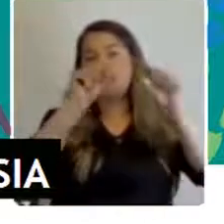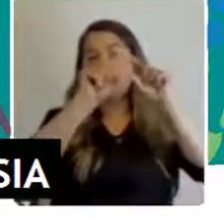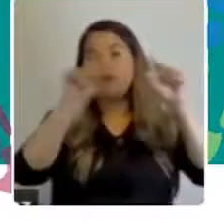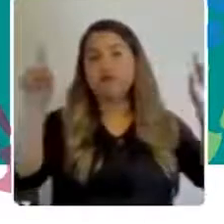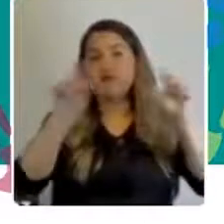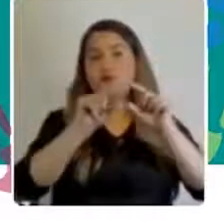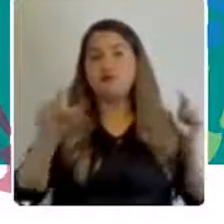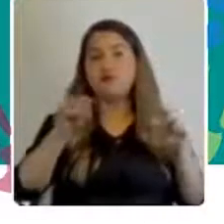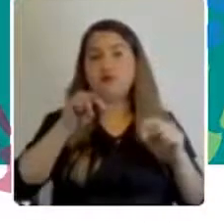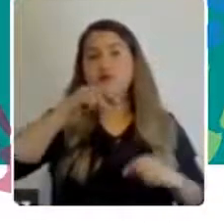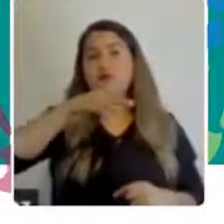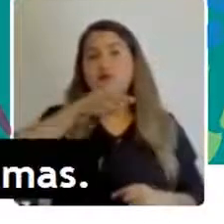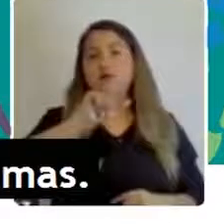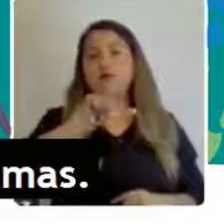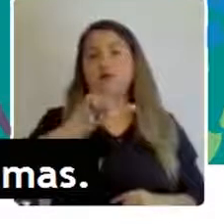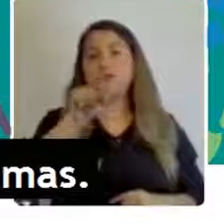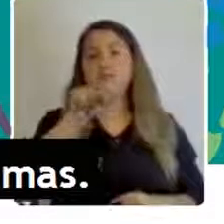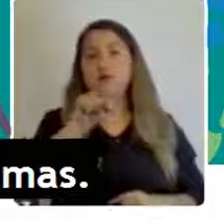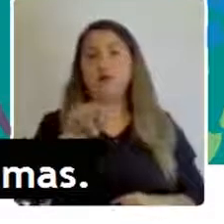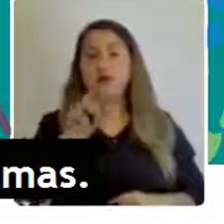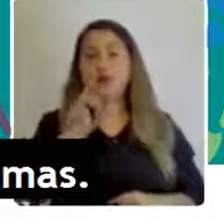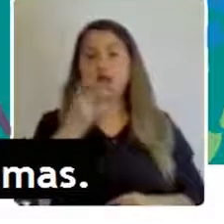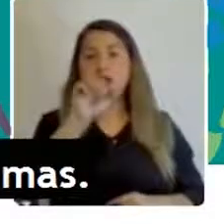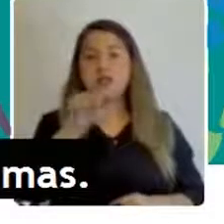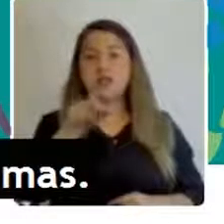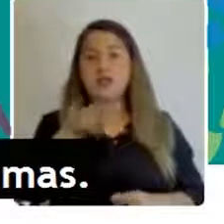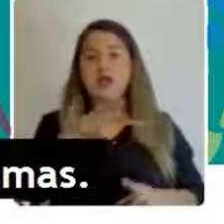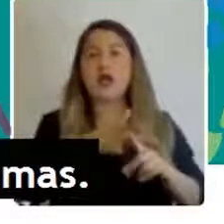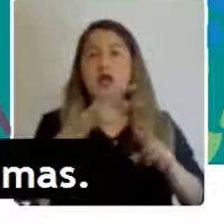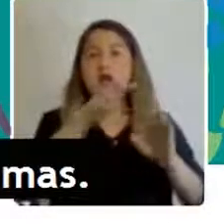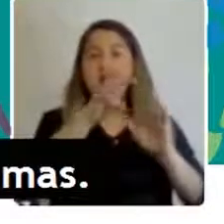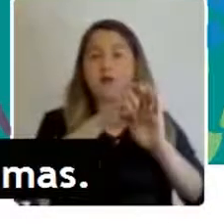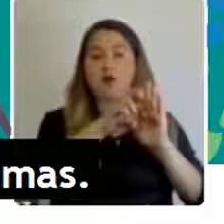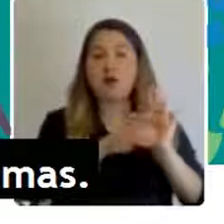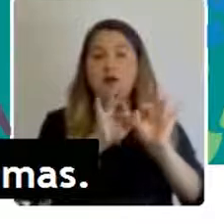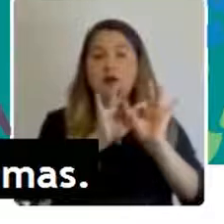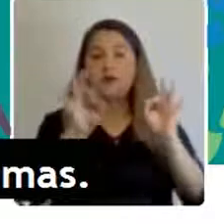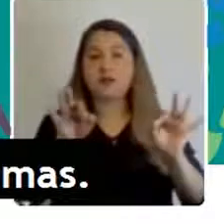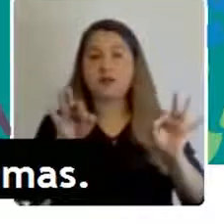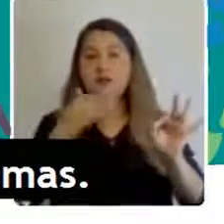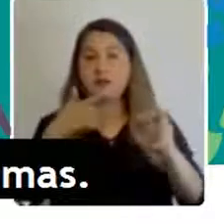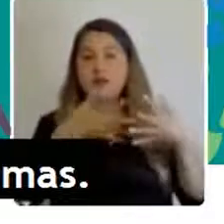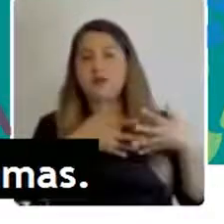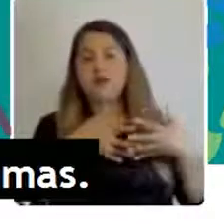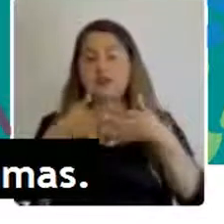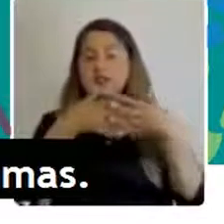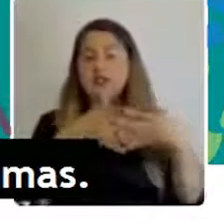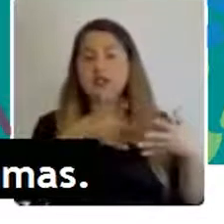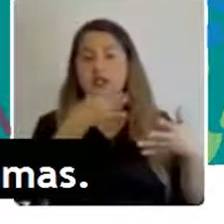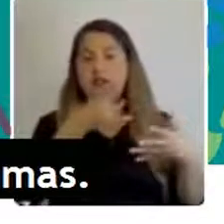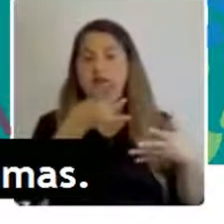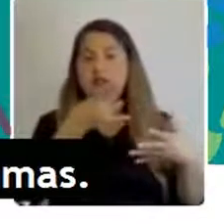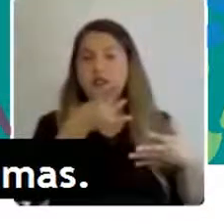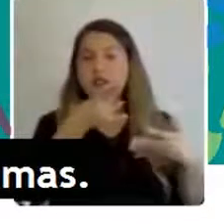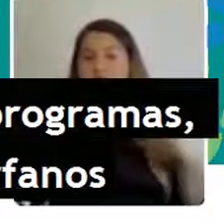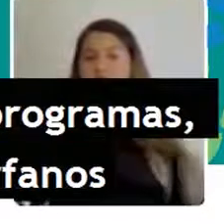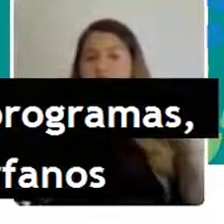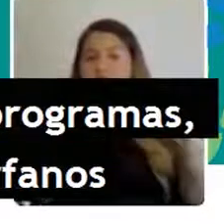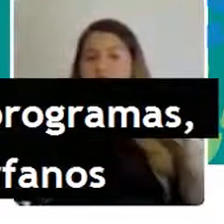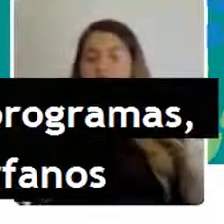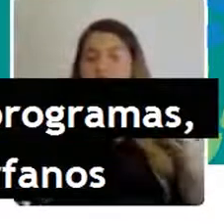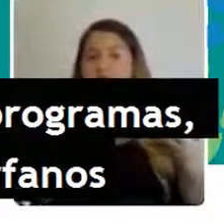FADACIA. Son programas que facilitan muy expeditos, y vemos distintos